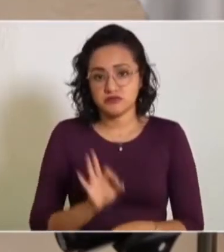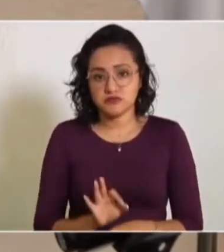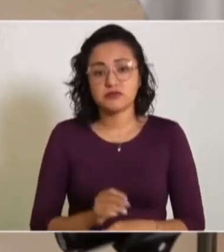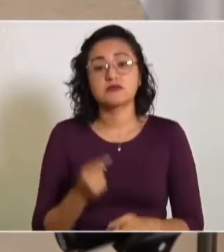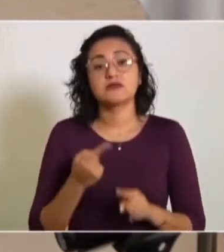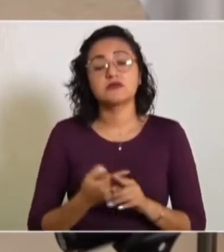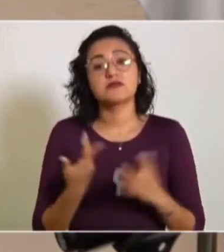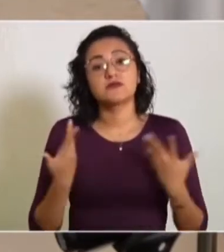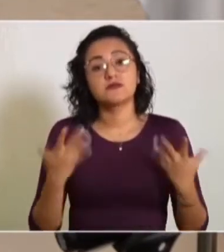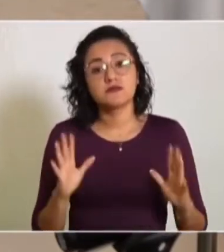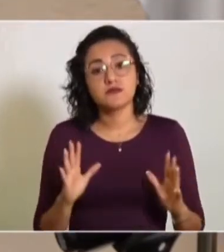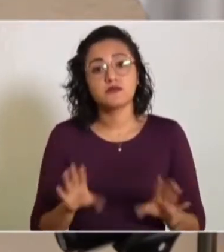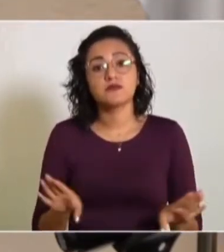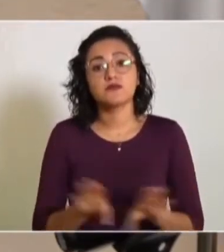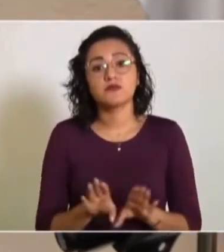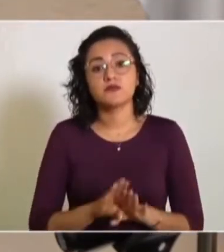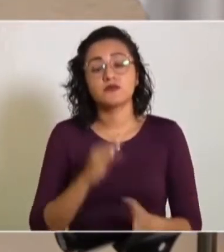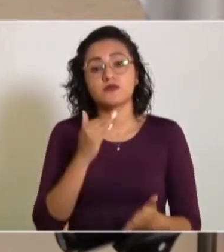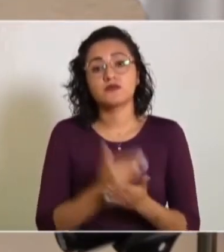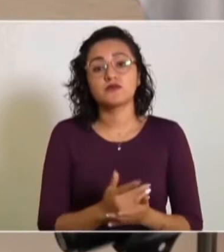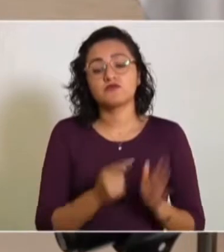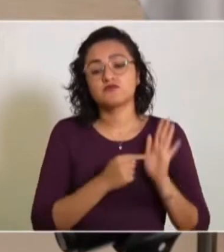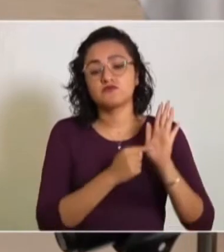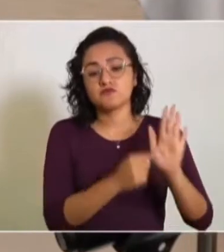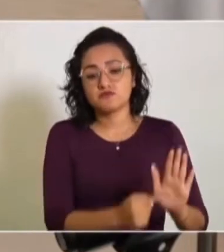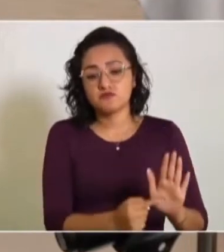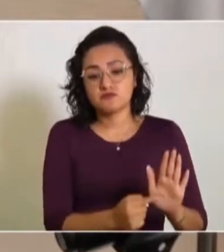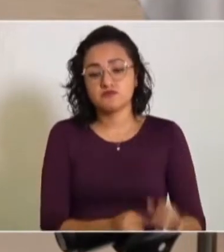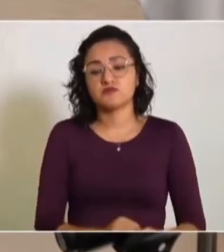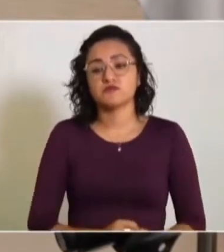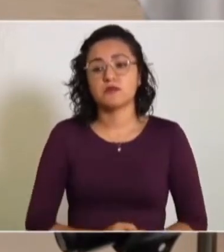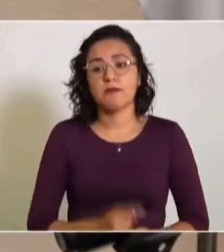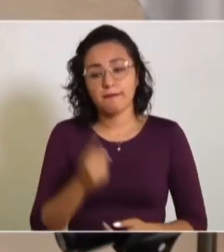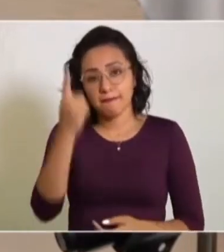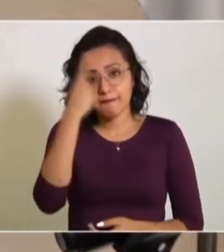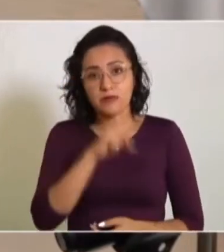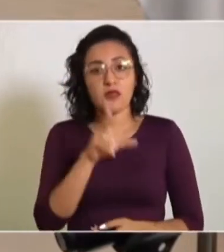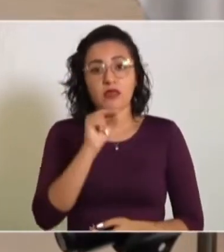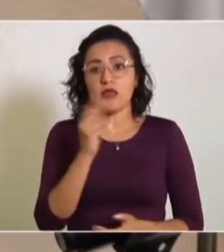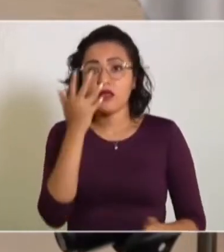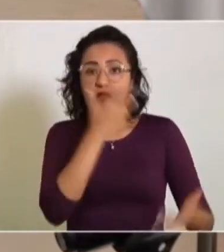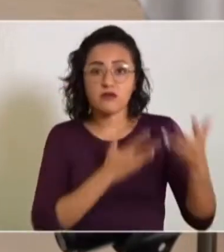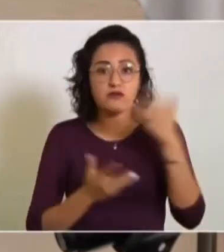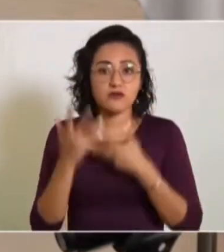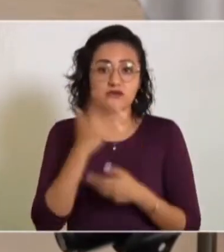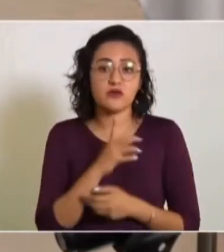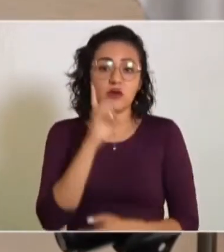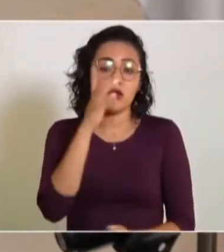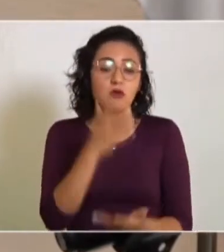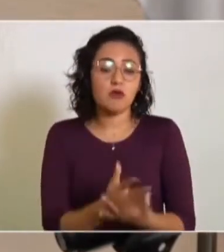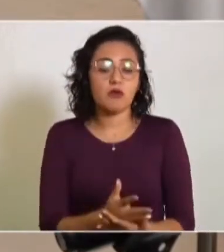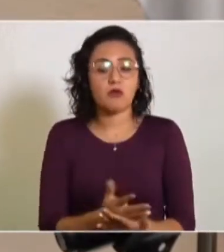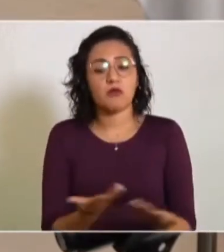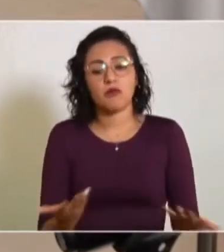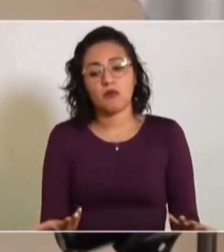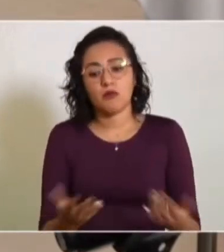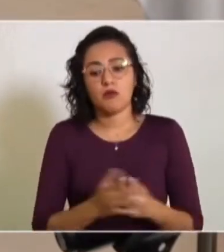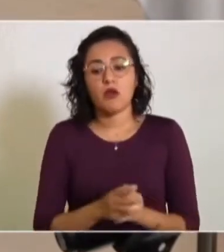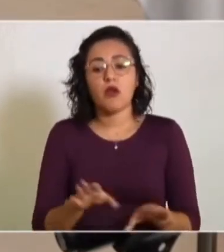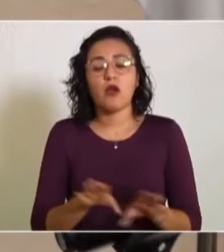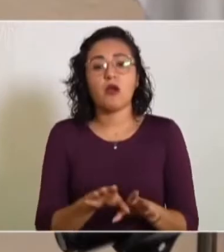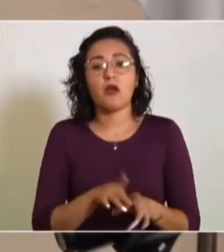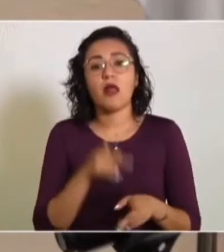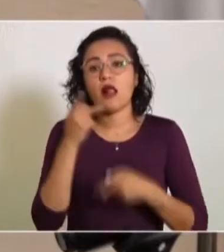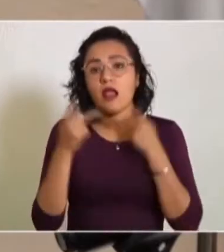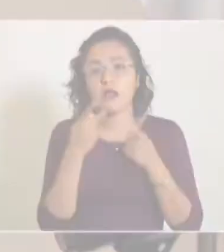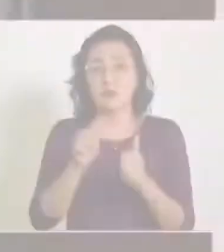y que será contenida en un decreto para que no haya confusiones de que solamente fue un anuncio